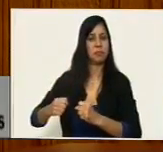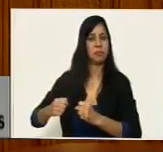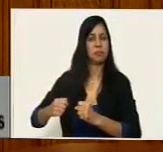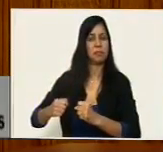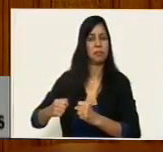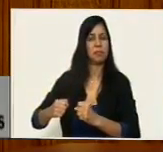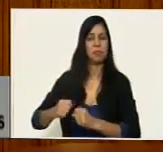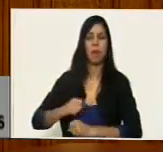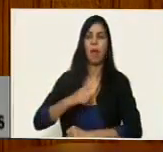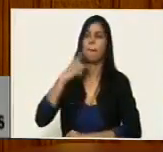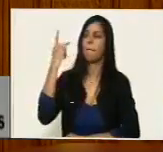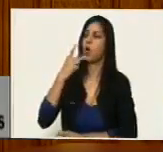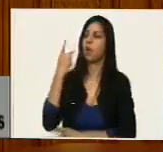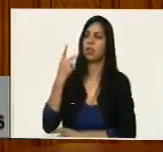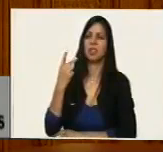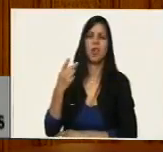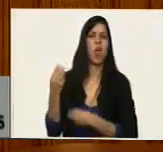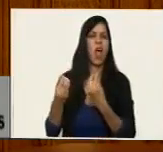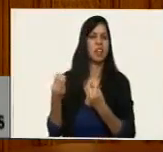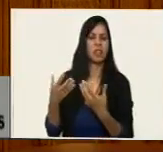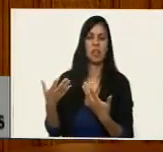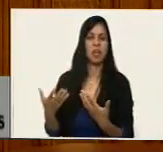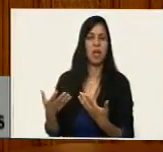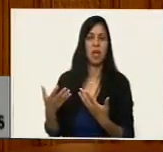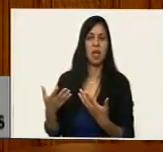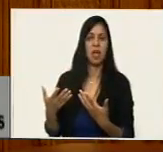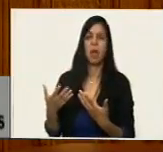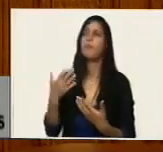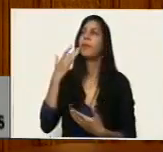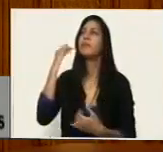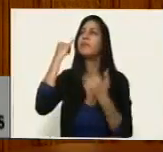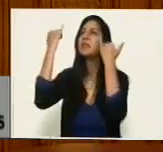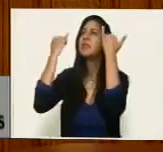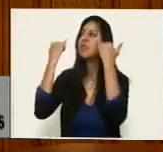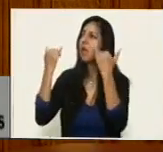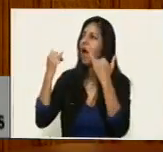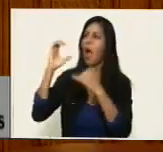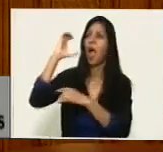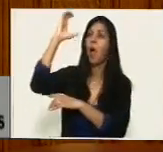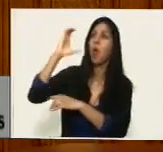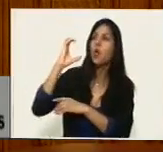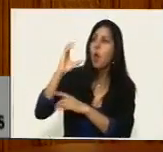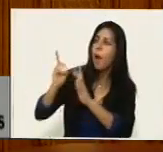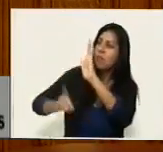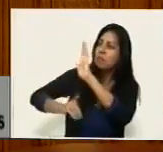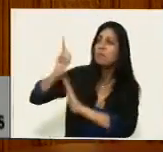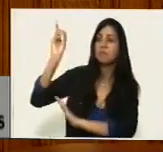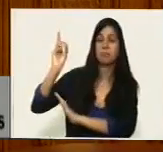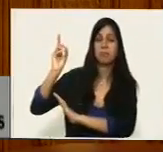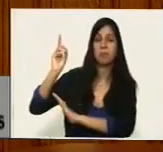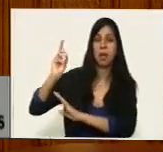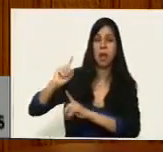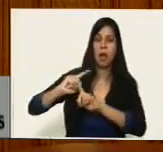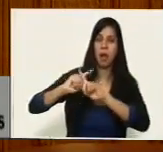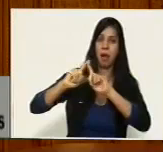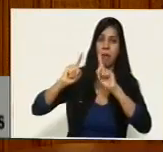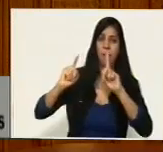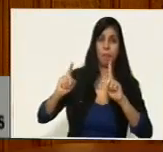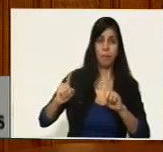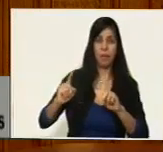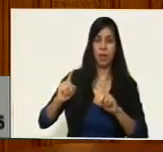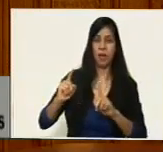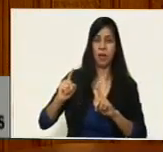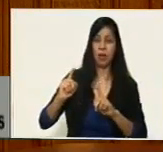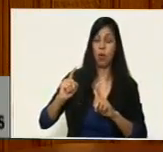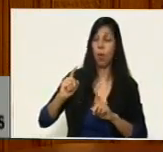digamos, la postura política de hacer de Europa admirable y grande. Pero esta subordinación que uno observa